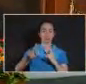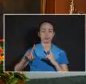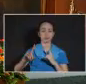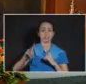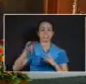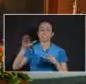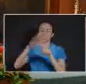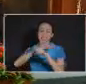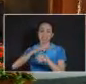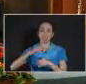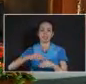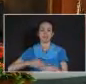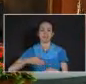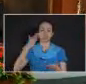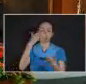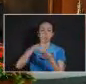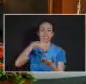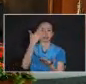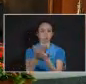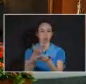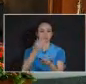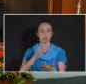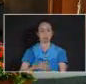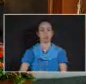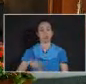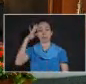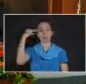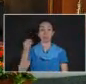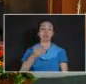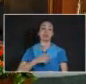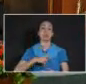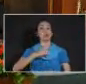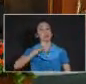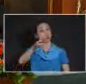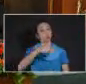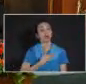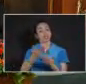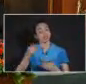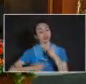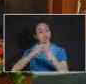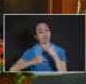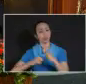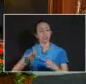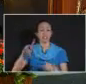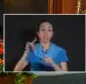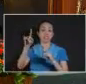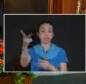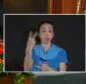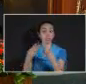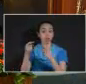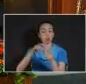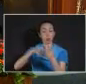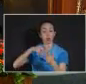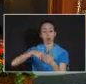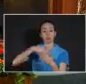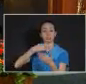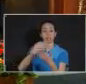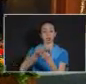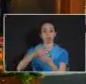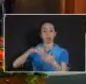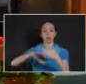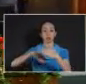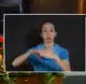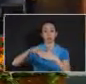obstáculos. Porque vas corriendo, si aparece un obstáculo, lo tienes que saltar y saltar y saltar. No a saltar, ¿verdad? Sino